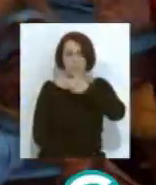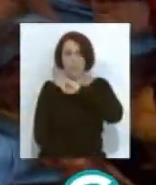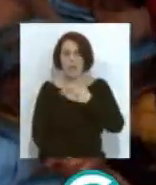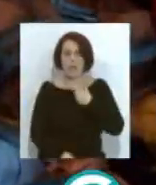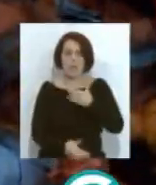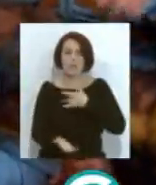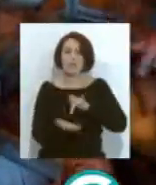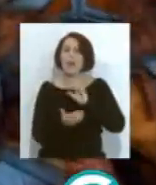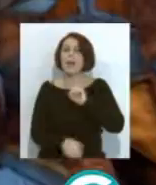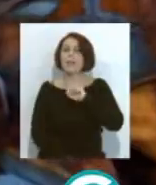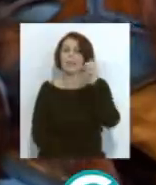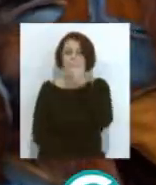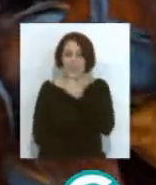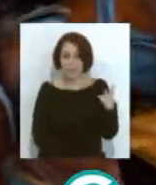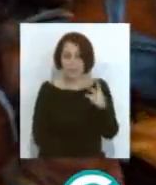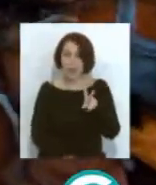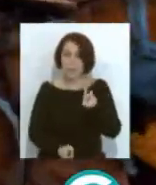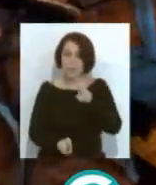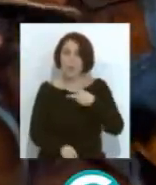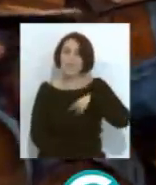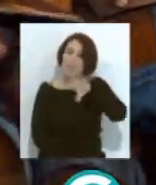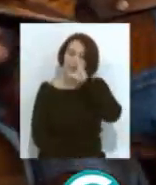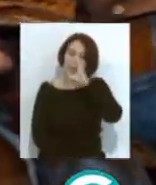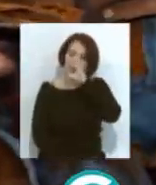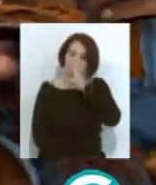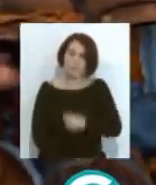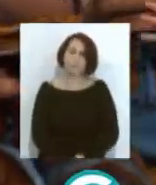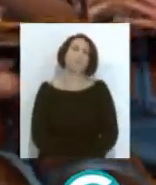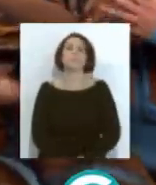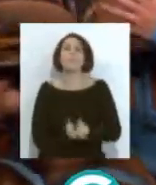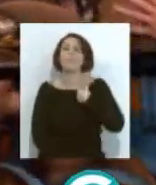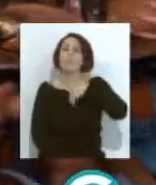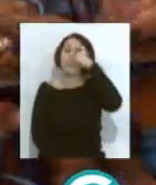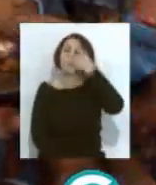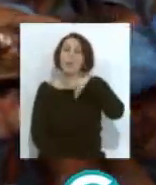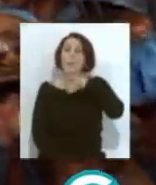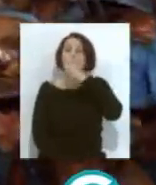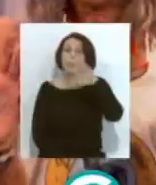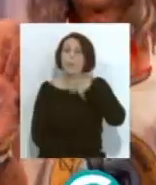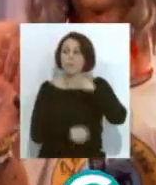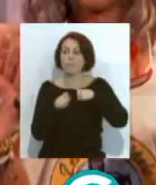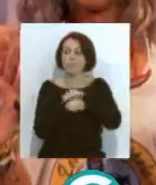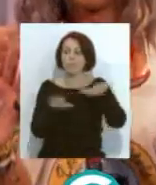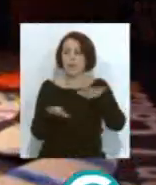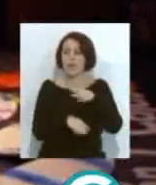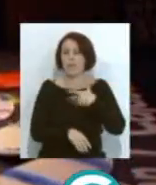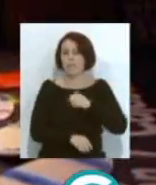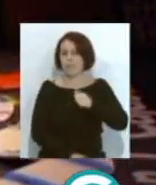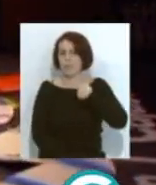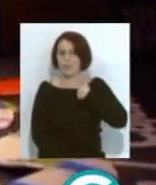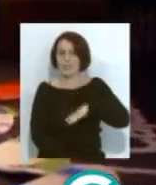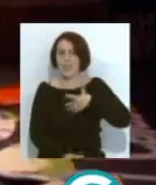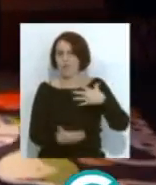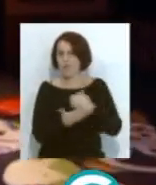celebrar durante las tres primeras semanas de febrero. Cabe recordar que con motivo de la pandemia ya se aprobó por